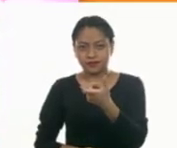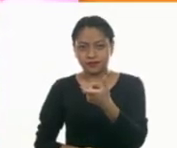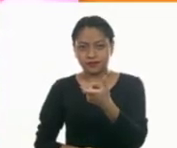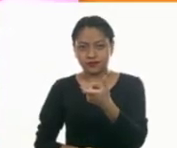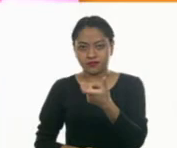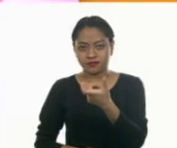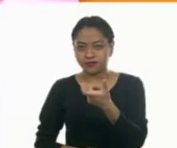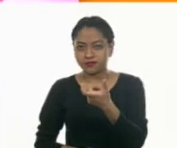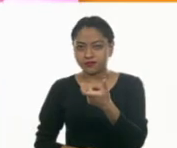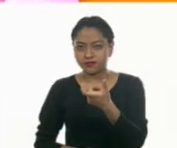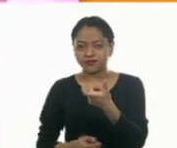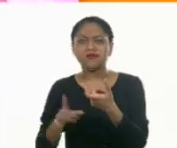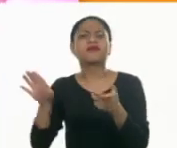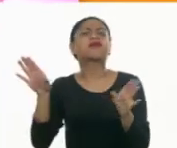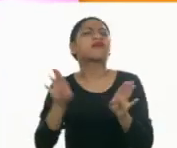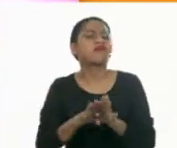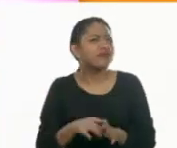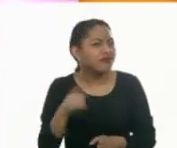¿Cómo?